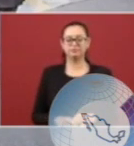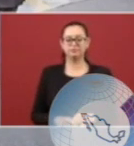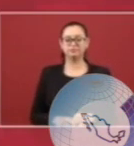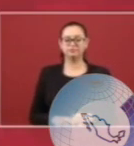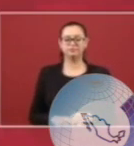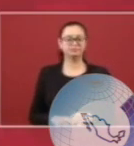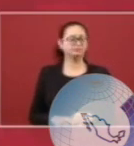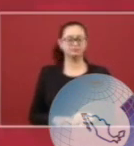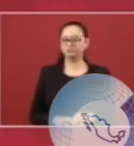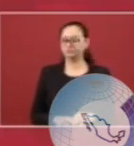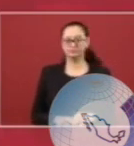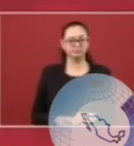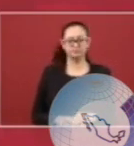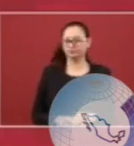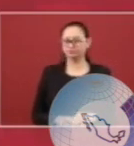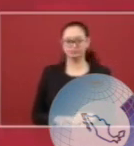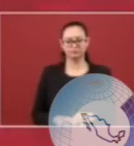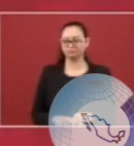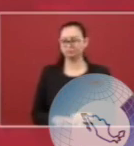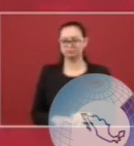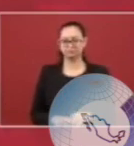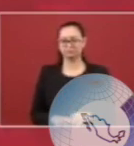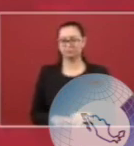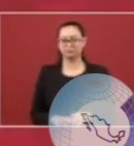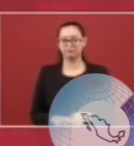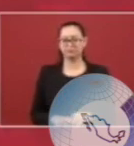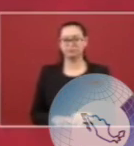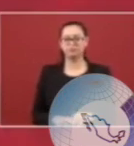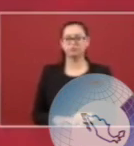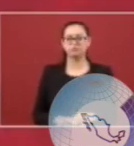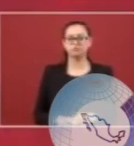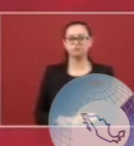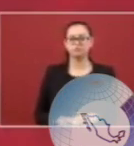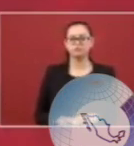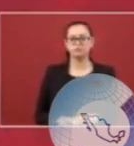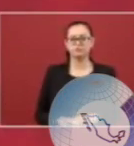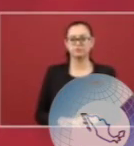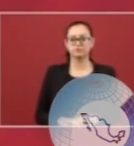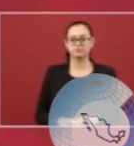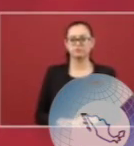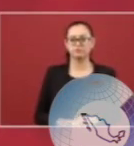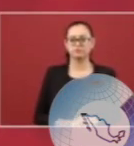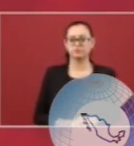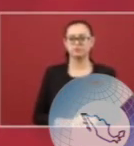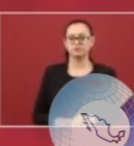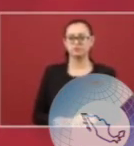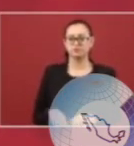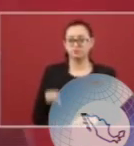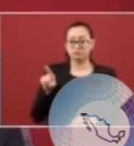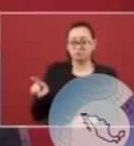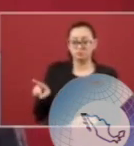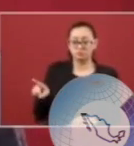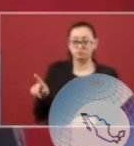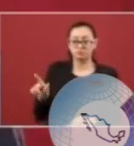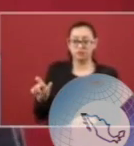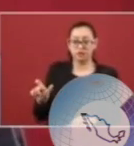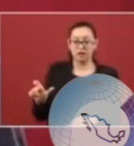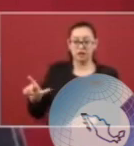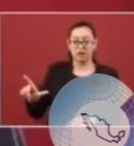no el en el plan de que éste ya consideraba